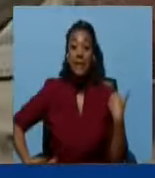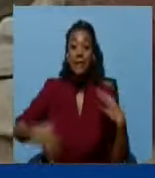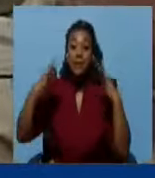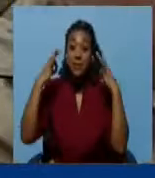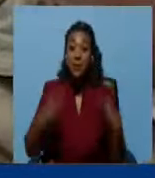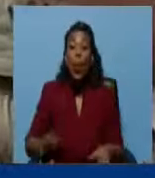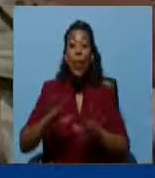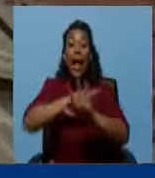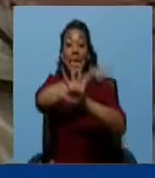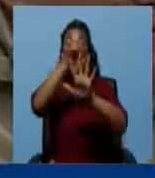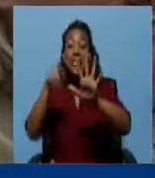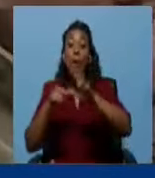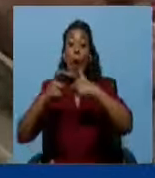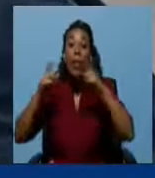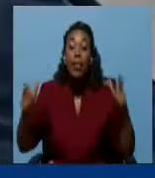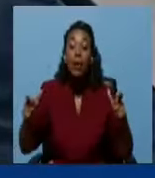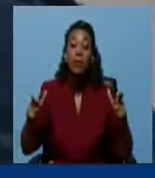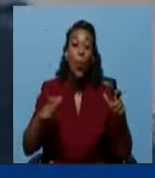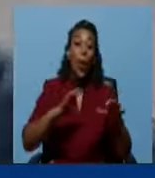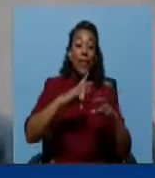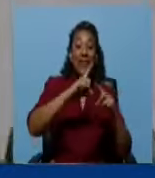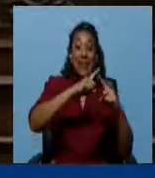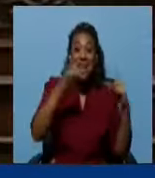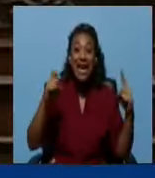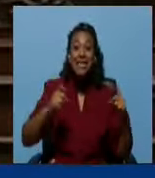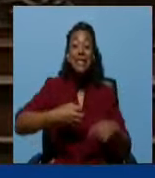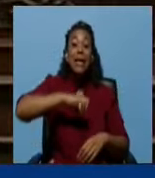de las 5 generaciones del Bloque Histórico.